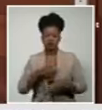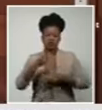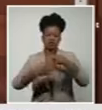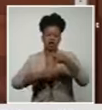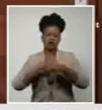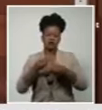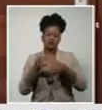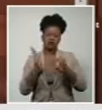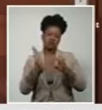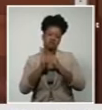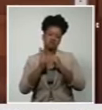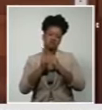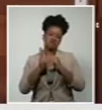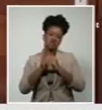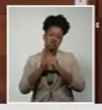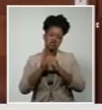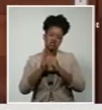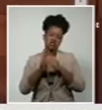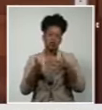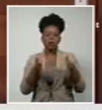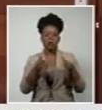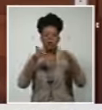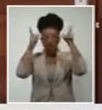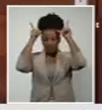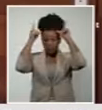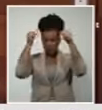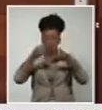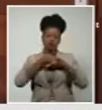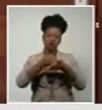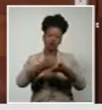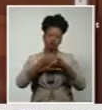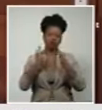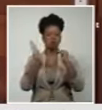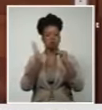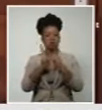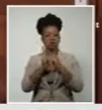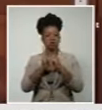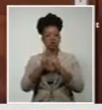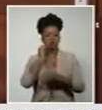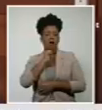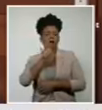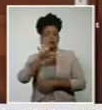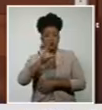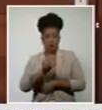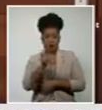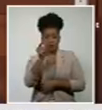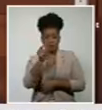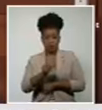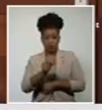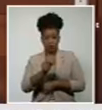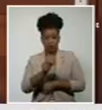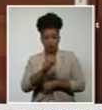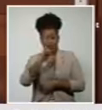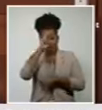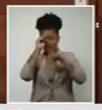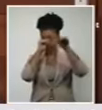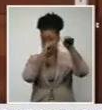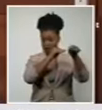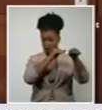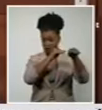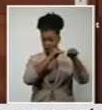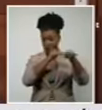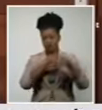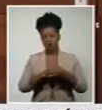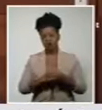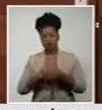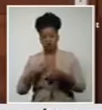1.000 procederes de enfermería y más de 50 pacientes han ingresado desde nuestra